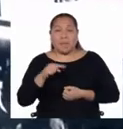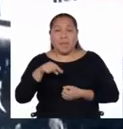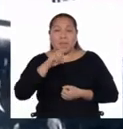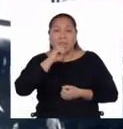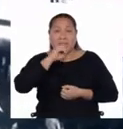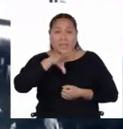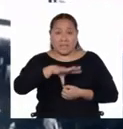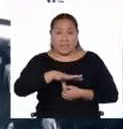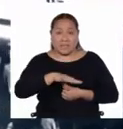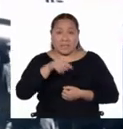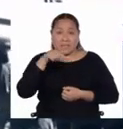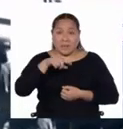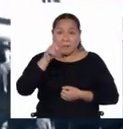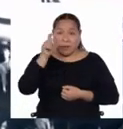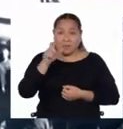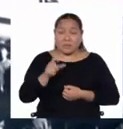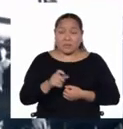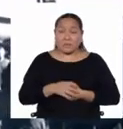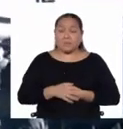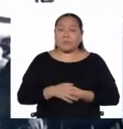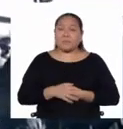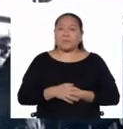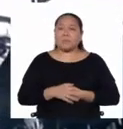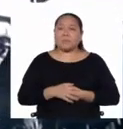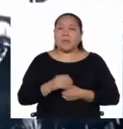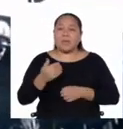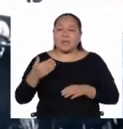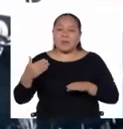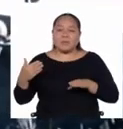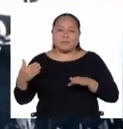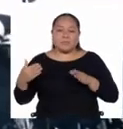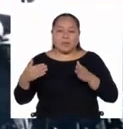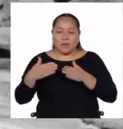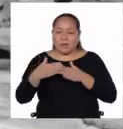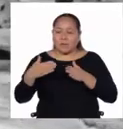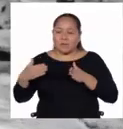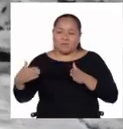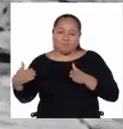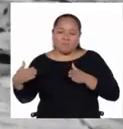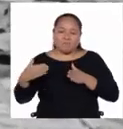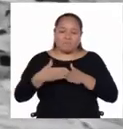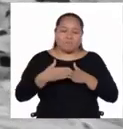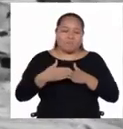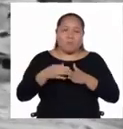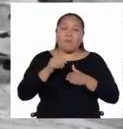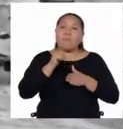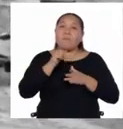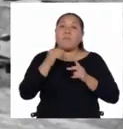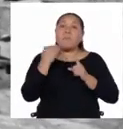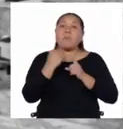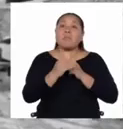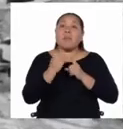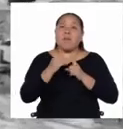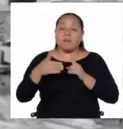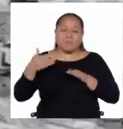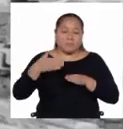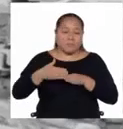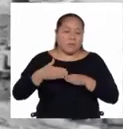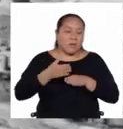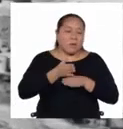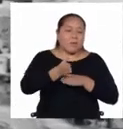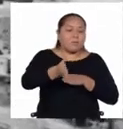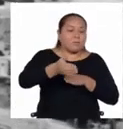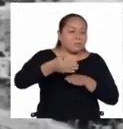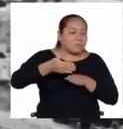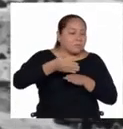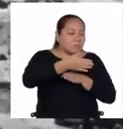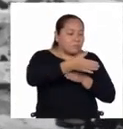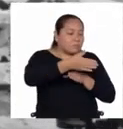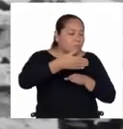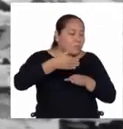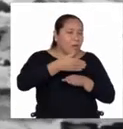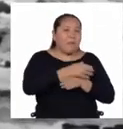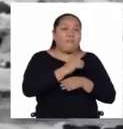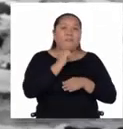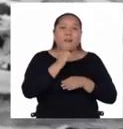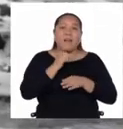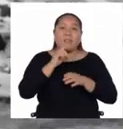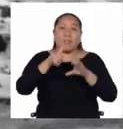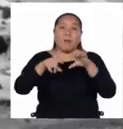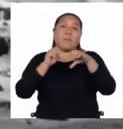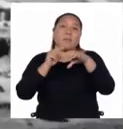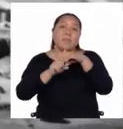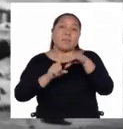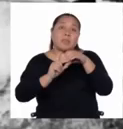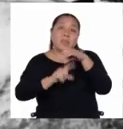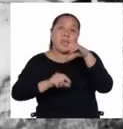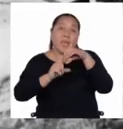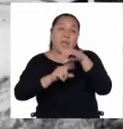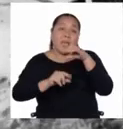dice, estaba a medio camino. Faltaba ahora llegar a los centros mineros, a los valles agrícolas, pero para eso ya